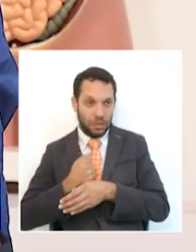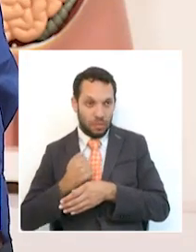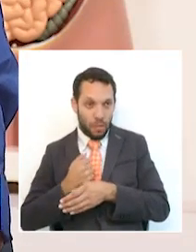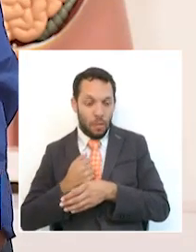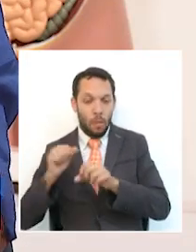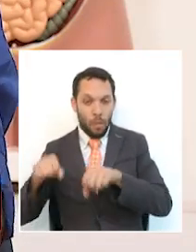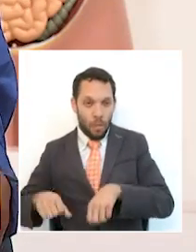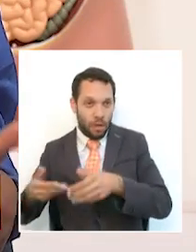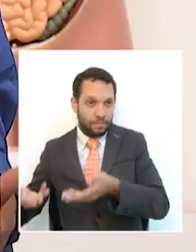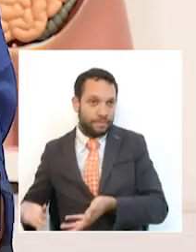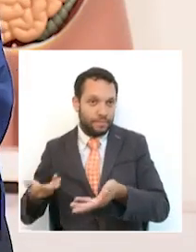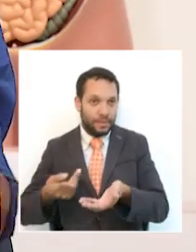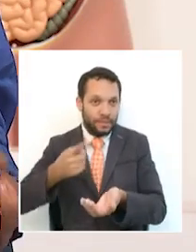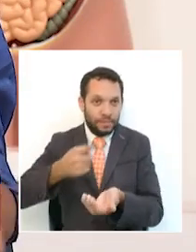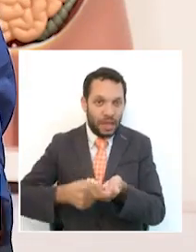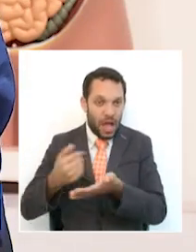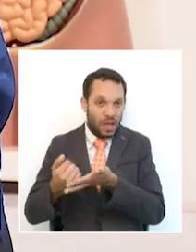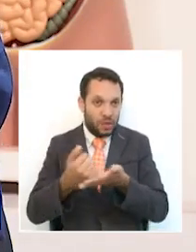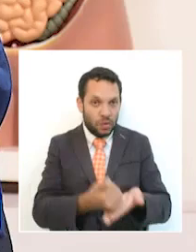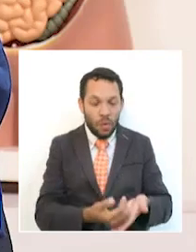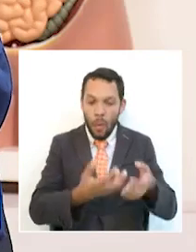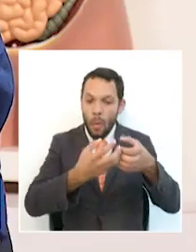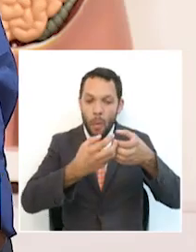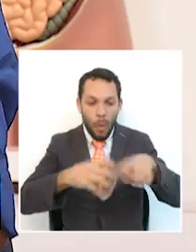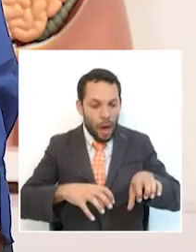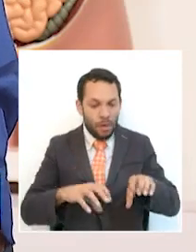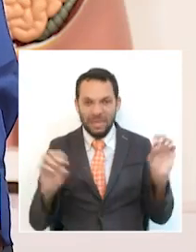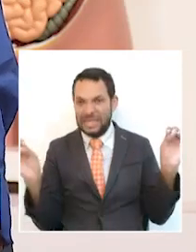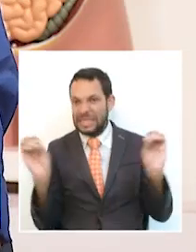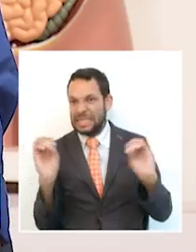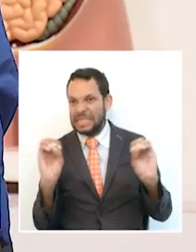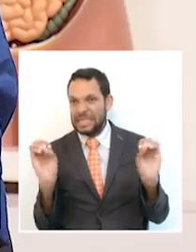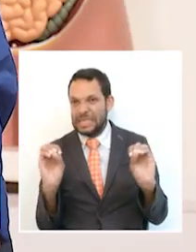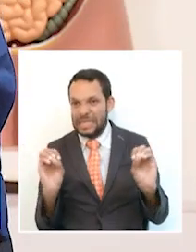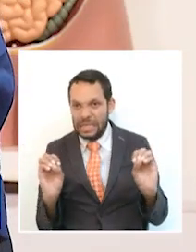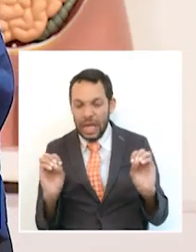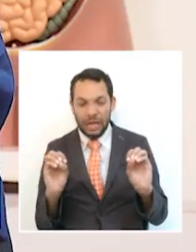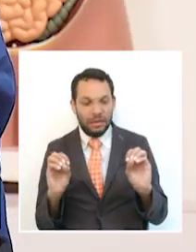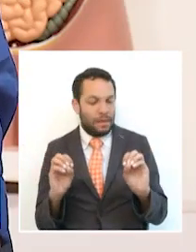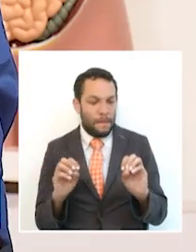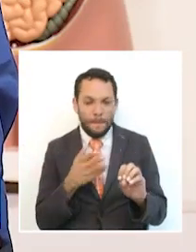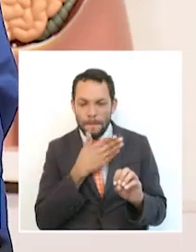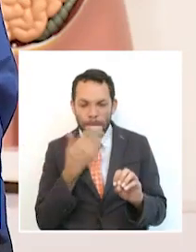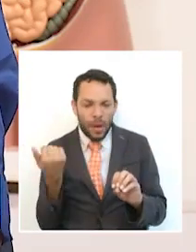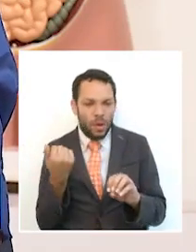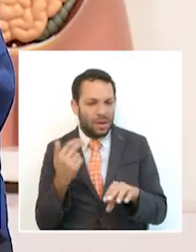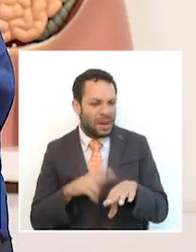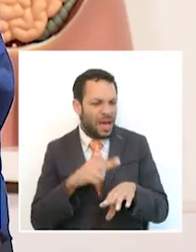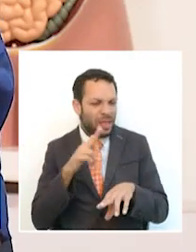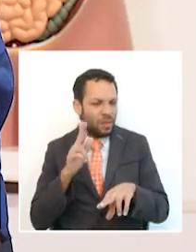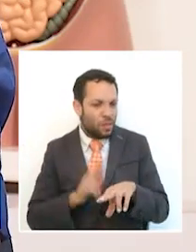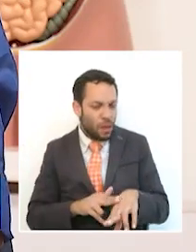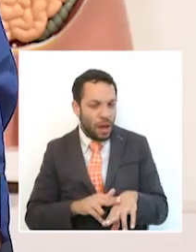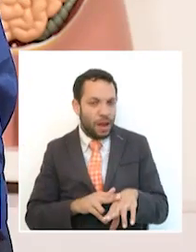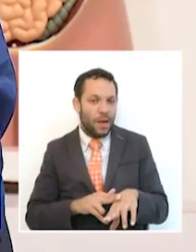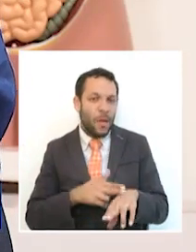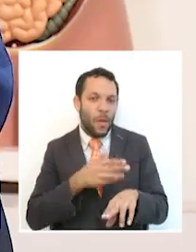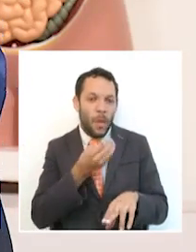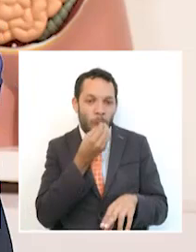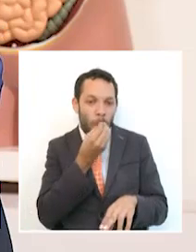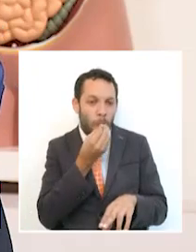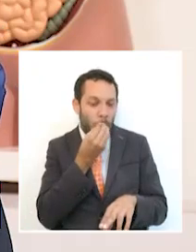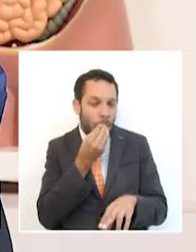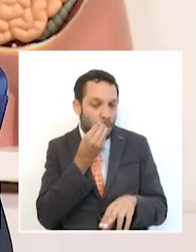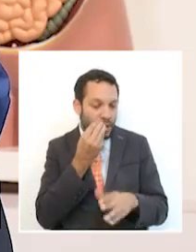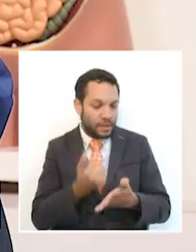si ve que no tenga huevo que no tenga harina que no tenga la sal normal sino sal marina y así por el estilo una cantidad de cosas